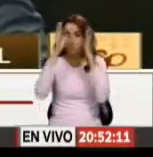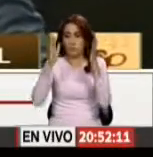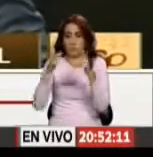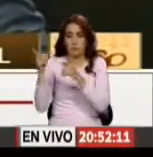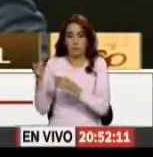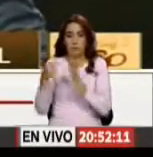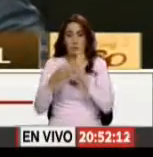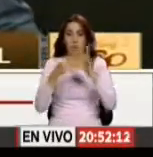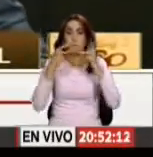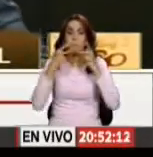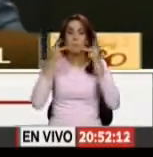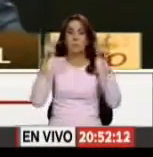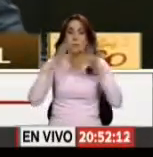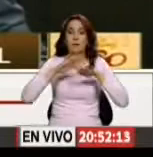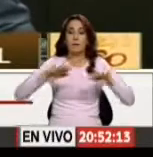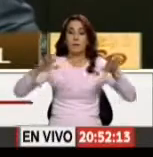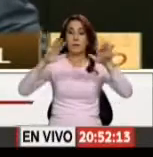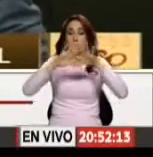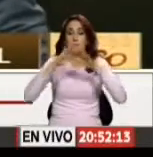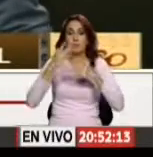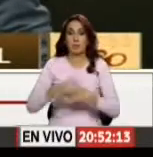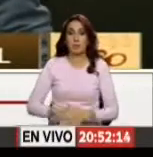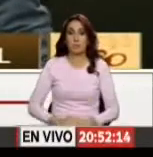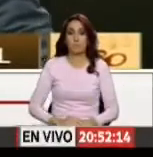manera pública y notoria, desacató,